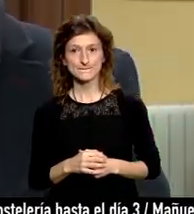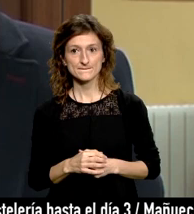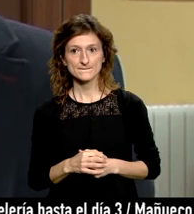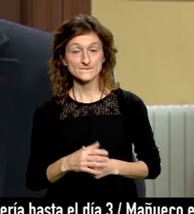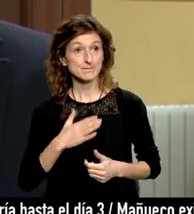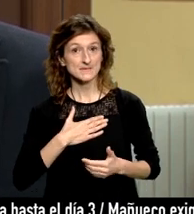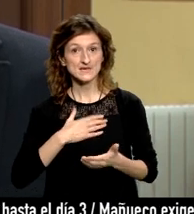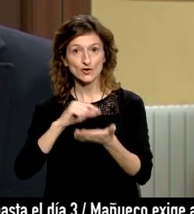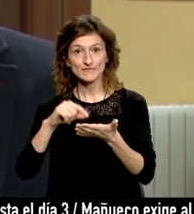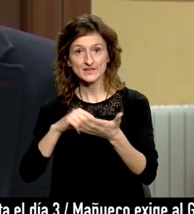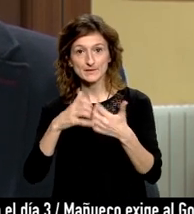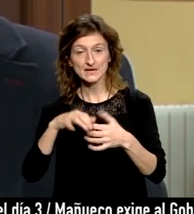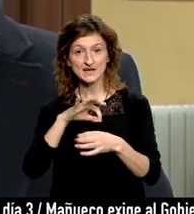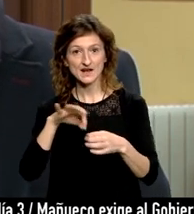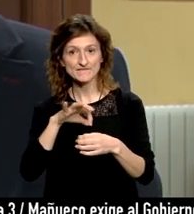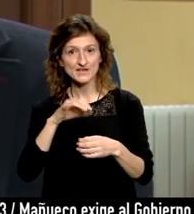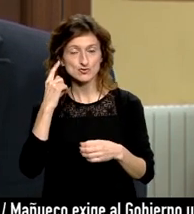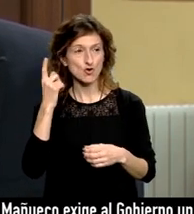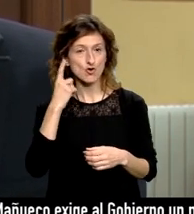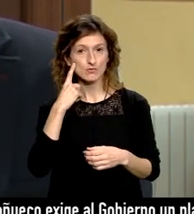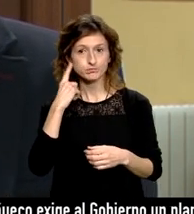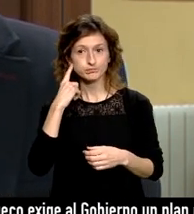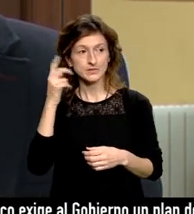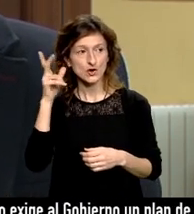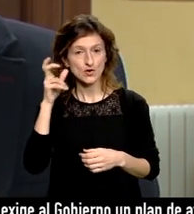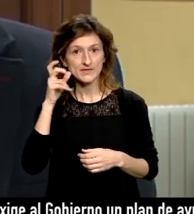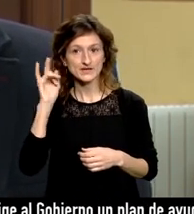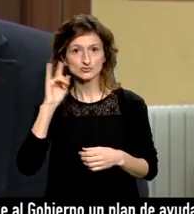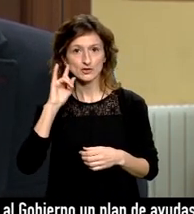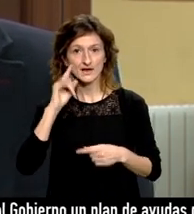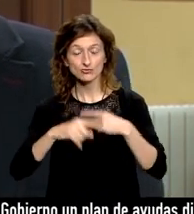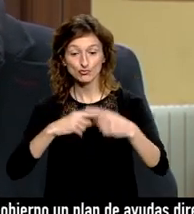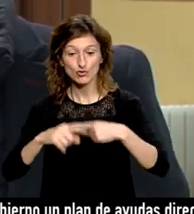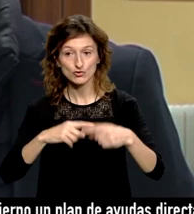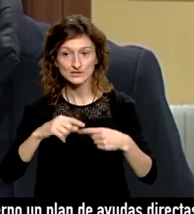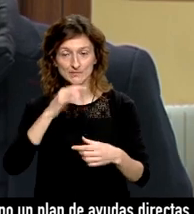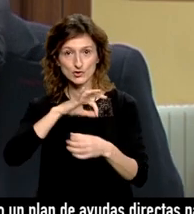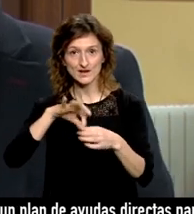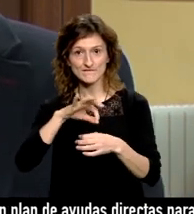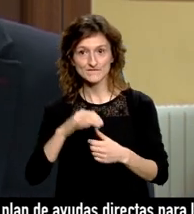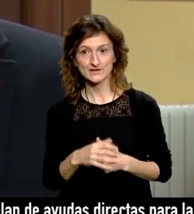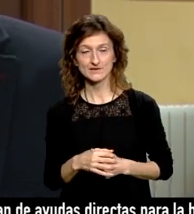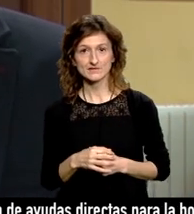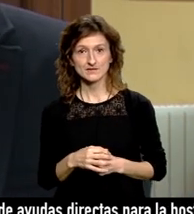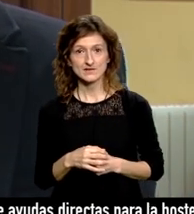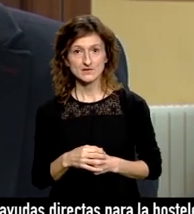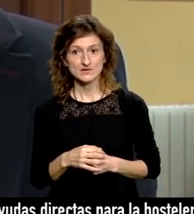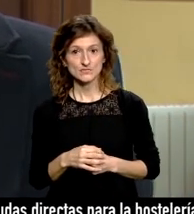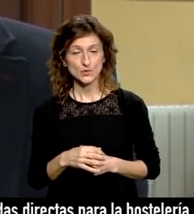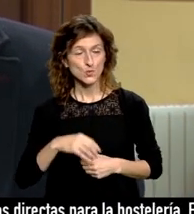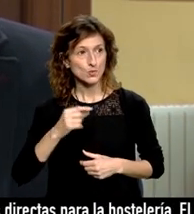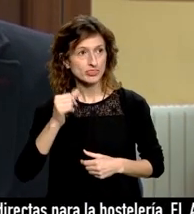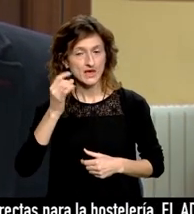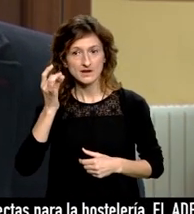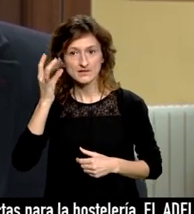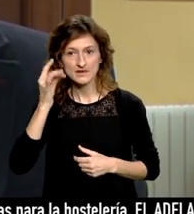Al lado de mi oficina había una máquina de café y la oía sonar todos los días cuando iban sacando cafés. Entonces, un día se me